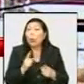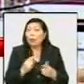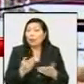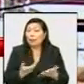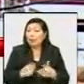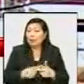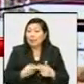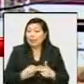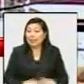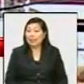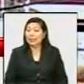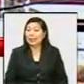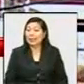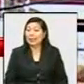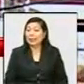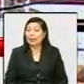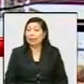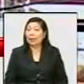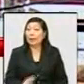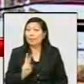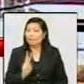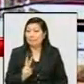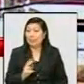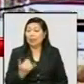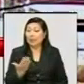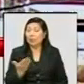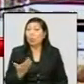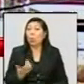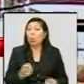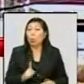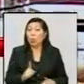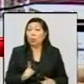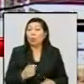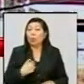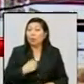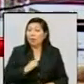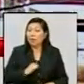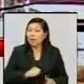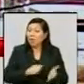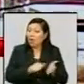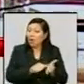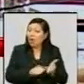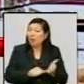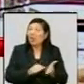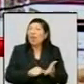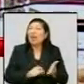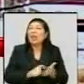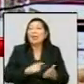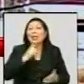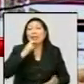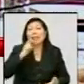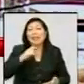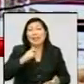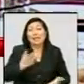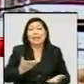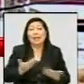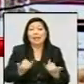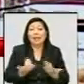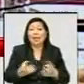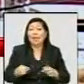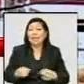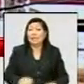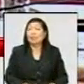a empezar a ver la solución, cuándo nuestros hijos van a ser operados, qué necesidad tenemos de estar